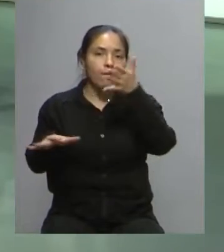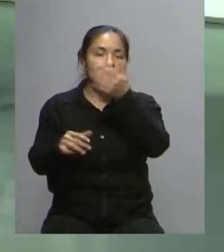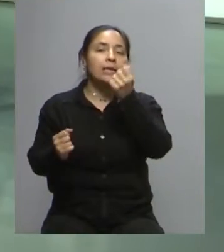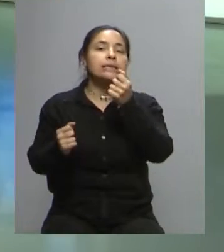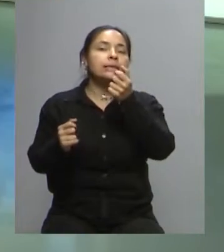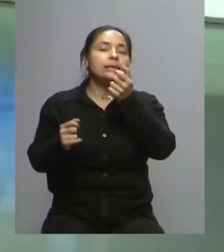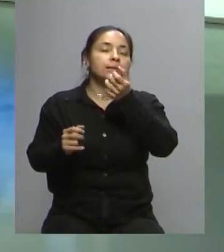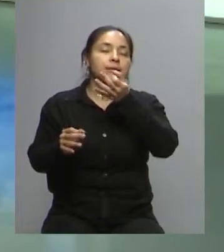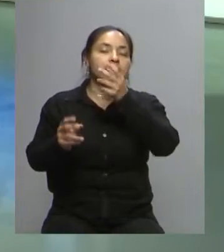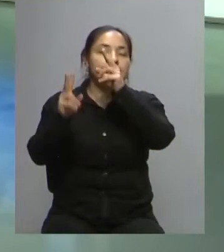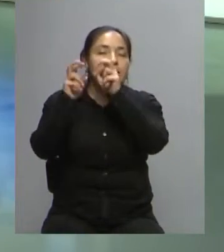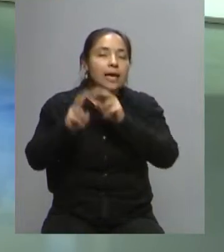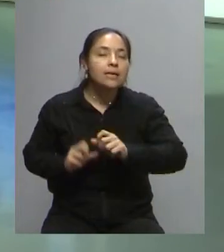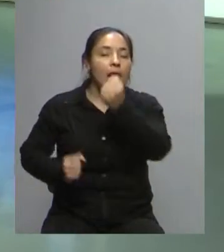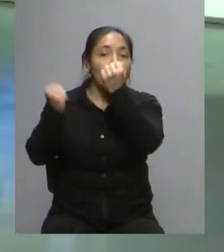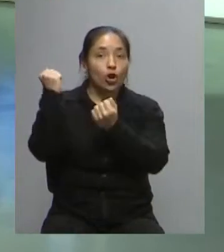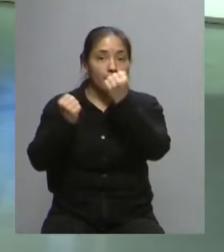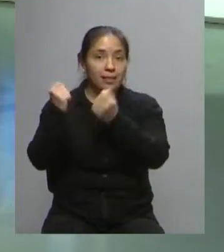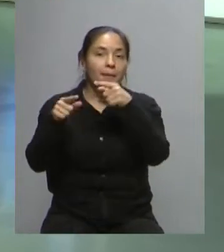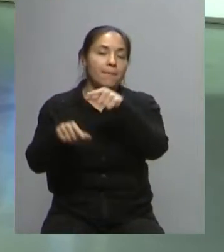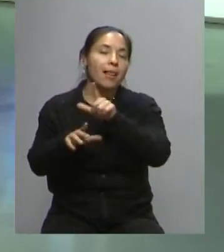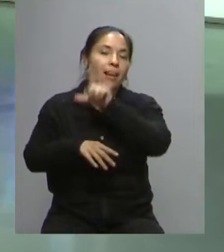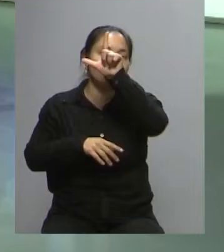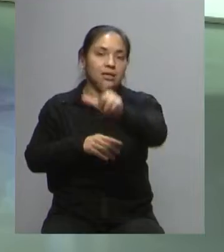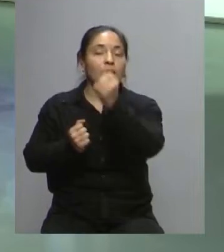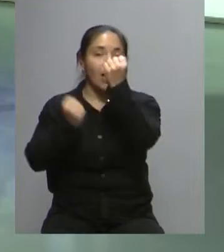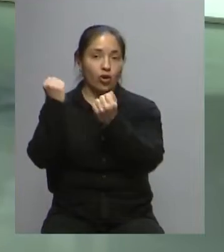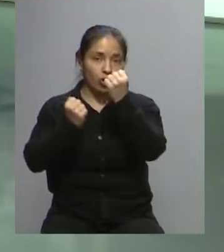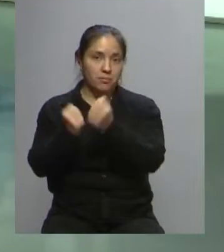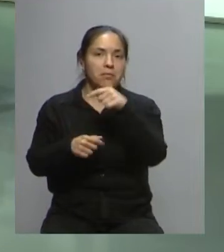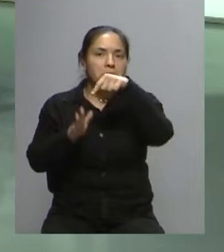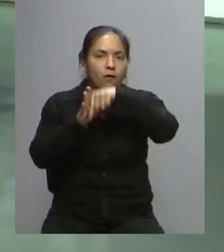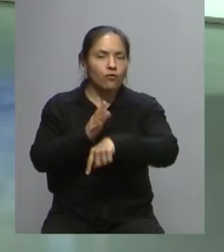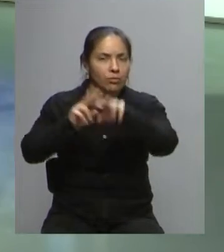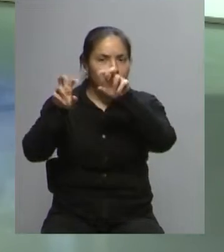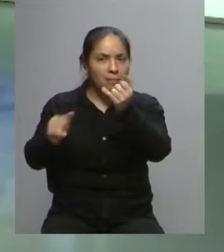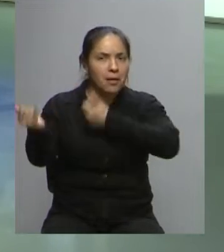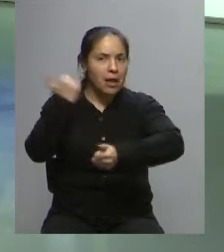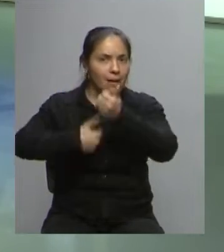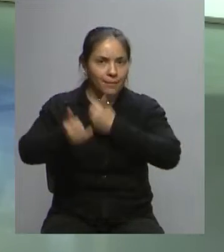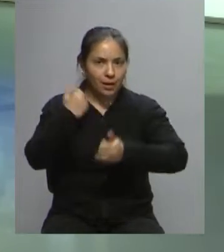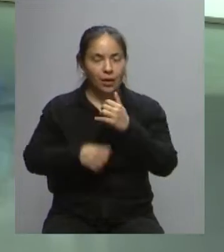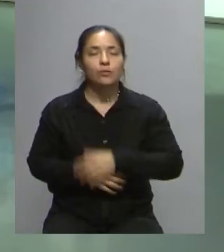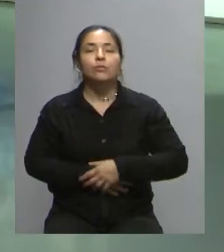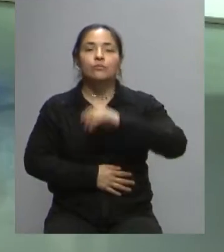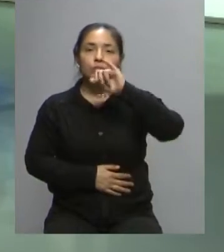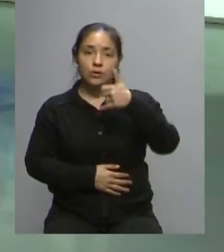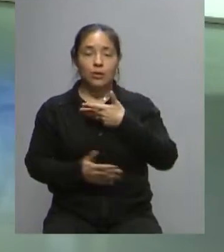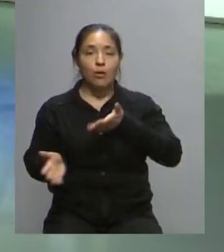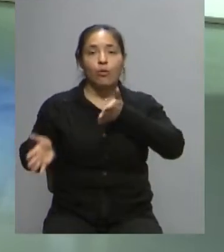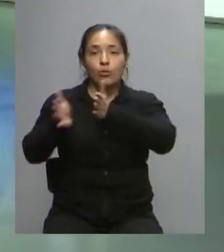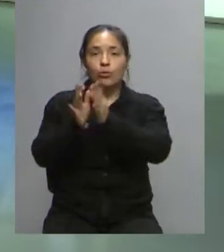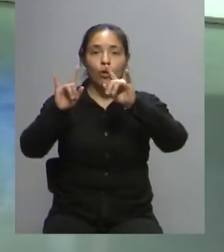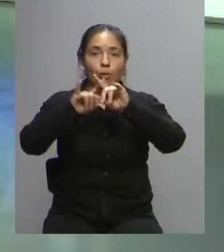Económicas y también licenciado en Economía, con quien estamos tratando de profundizar y entender más del tema. Bien, estamos con Walter,